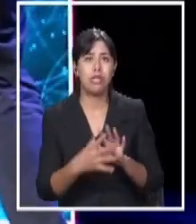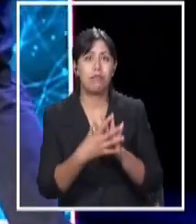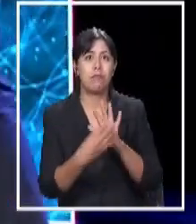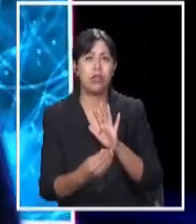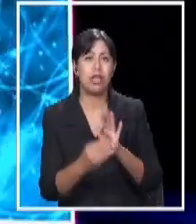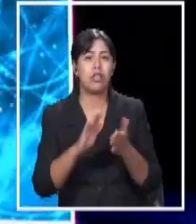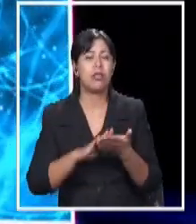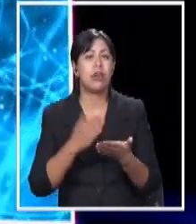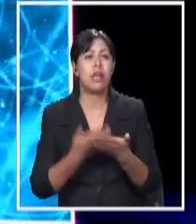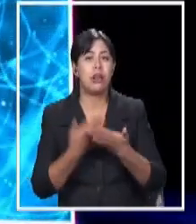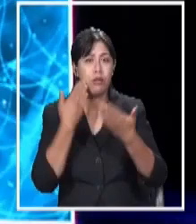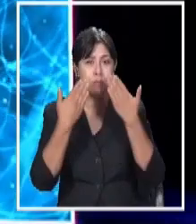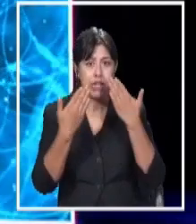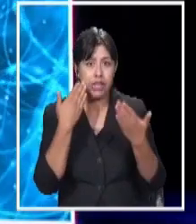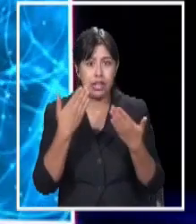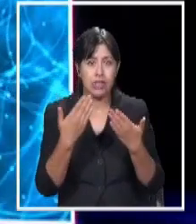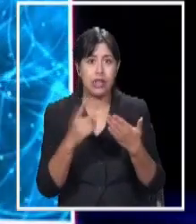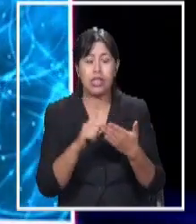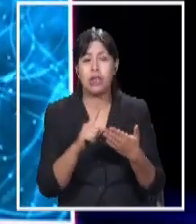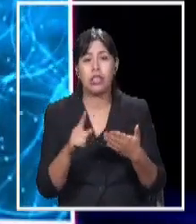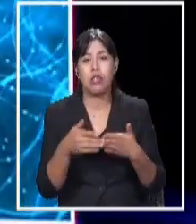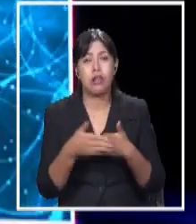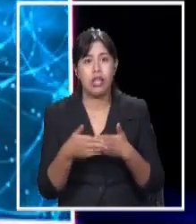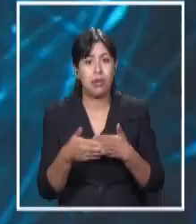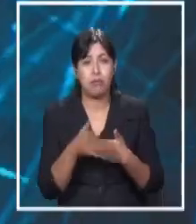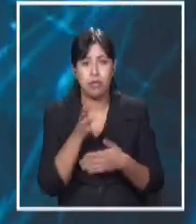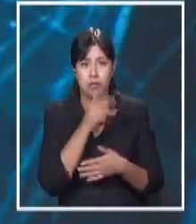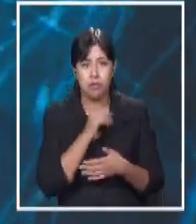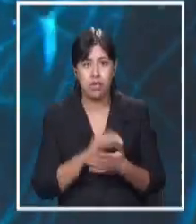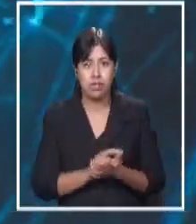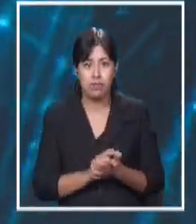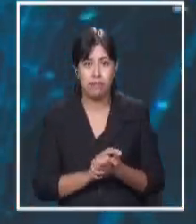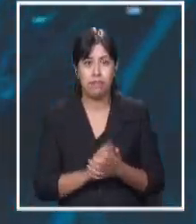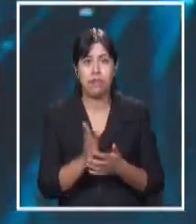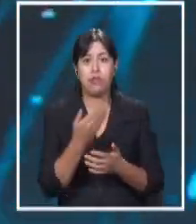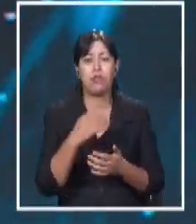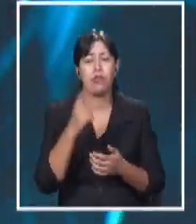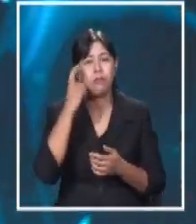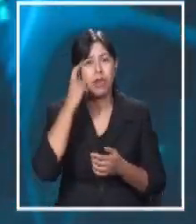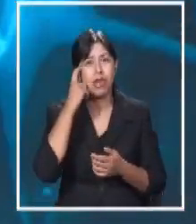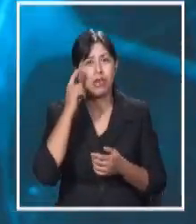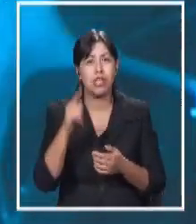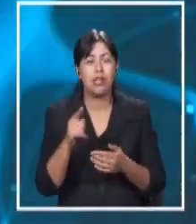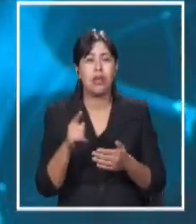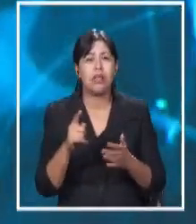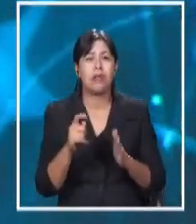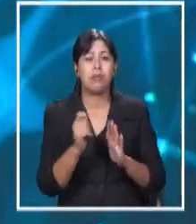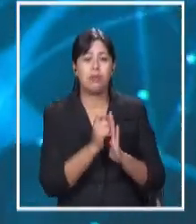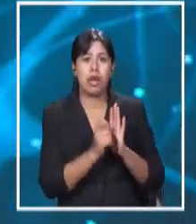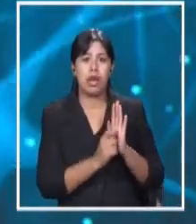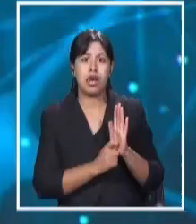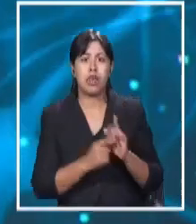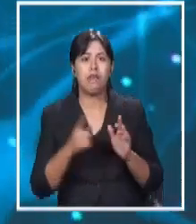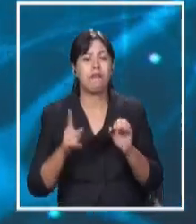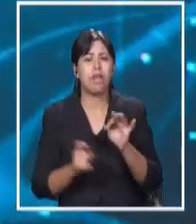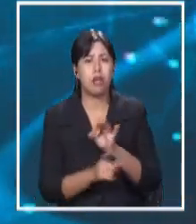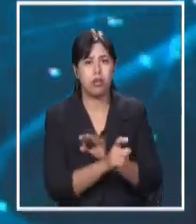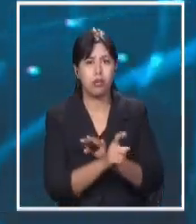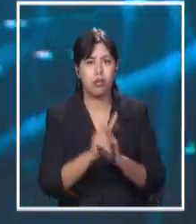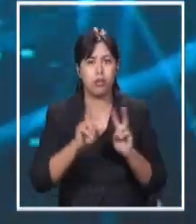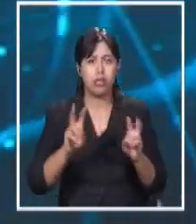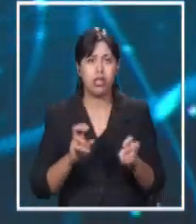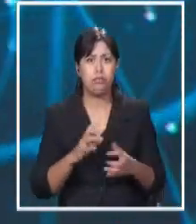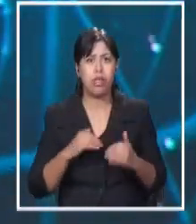salud mental que no se restringen. La idea de que vamos a encontrar el marcador biológico o la causa biológica de la